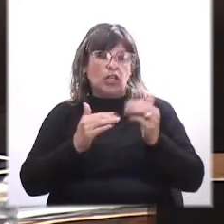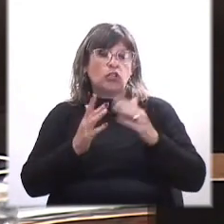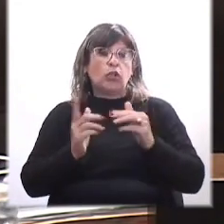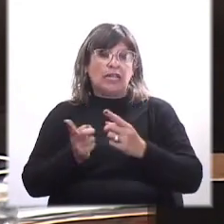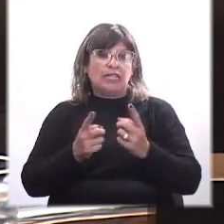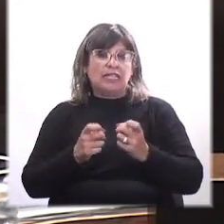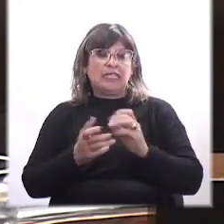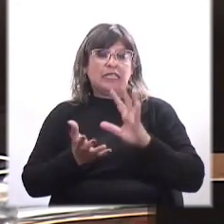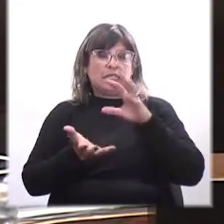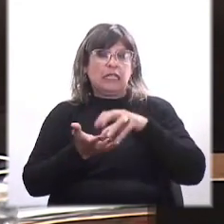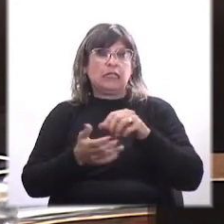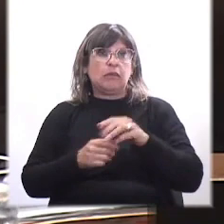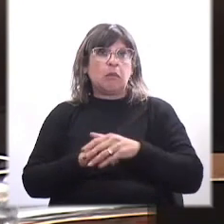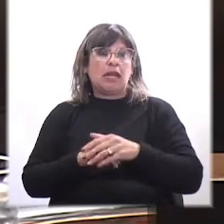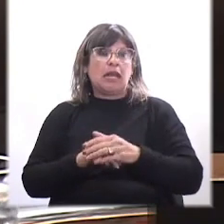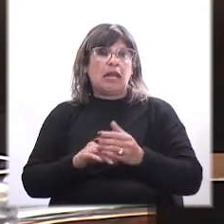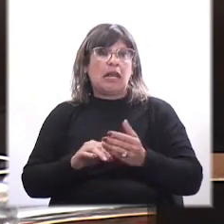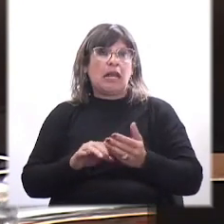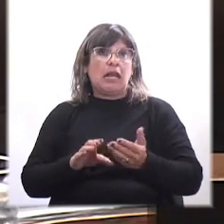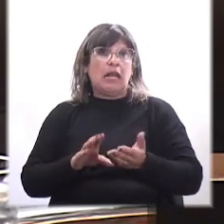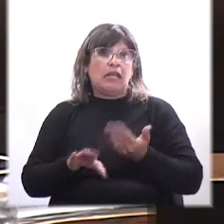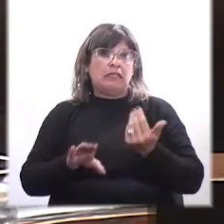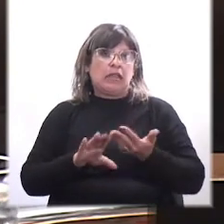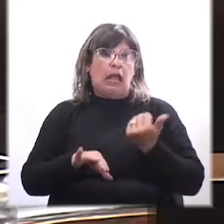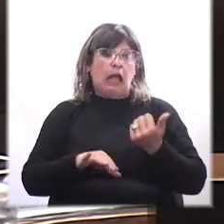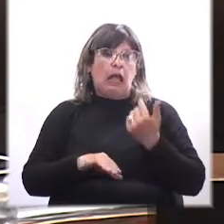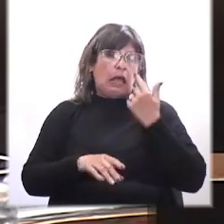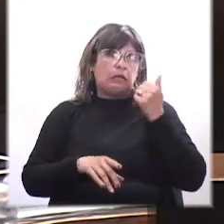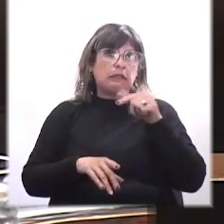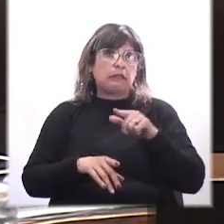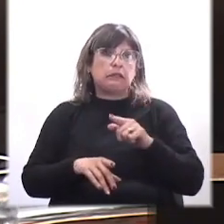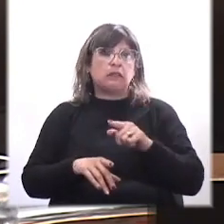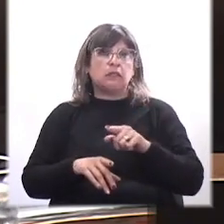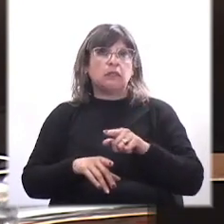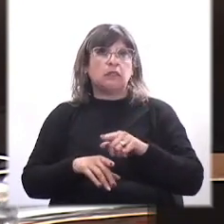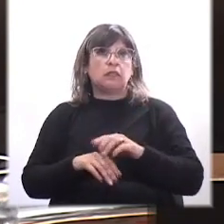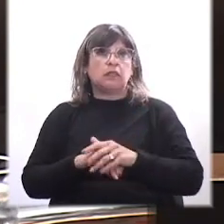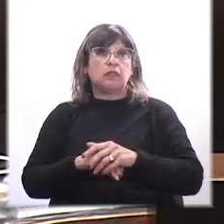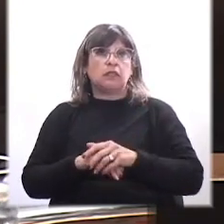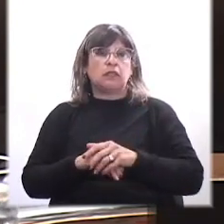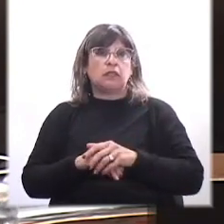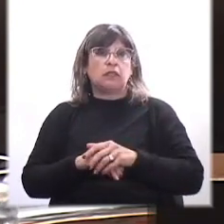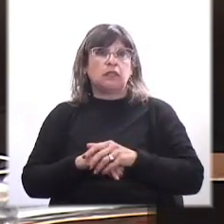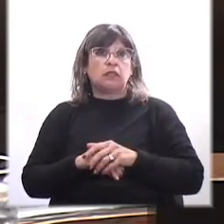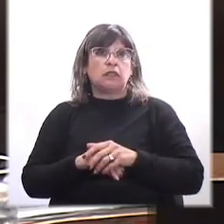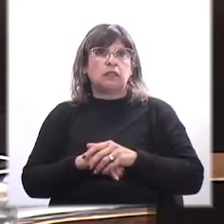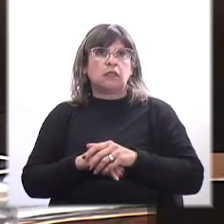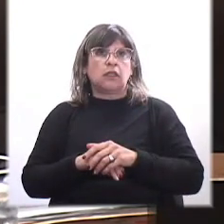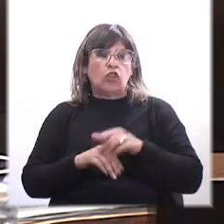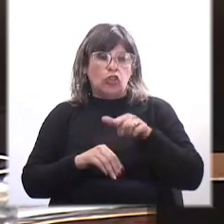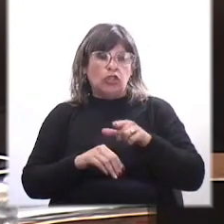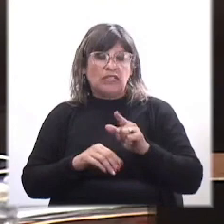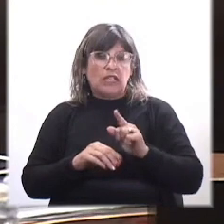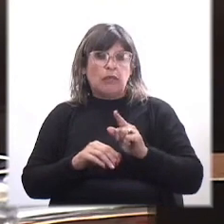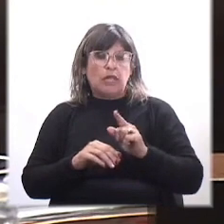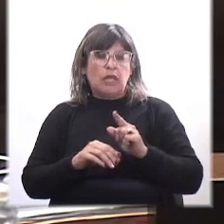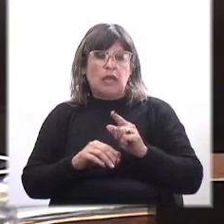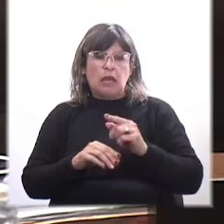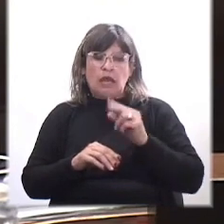requieren para sacar los pilotes que están donde se había proyectado